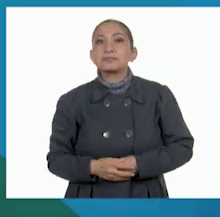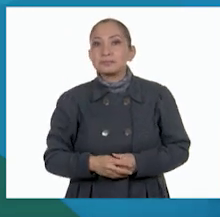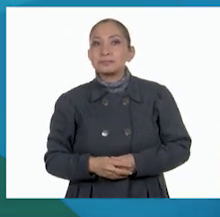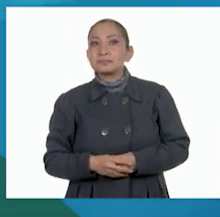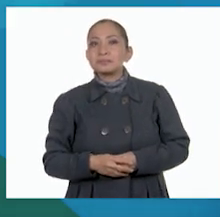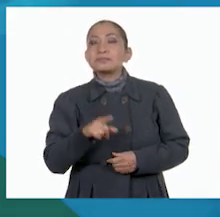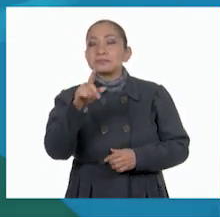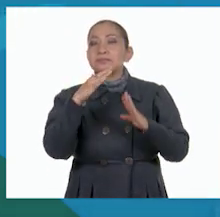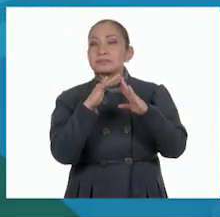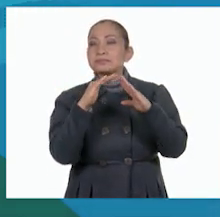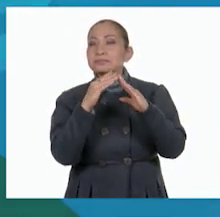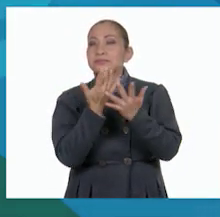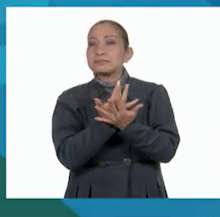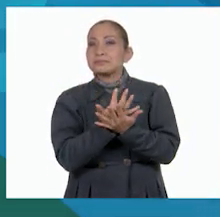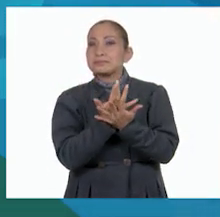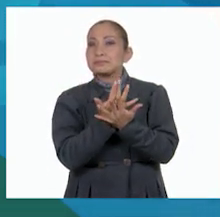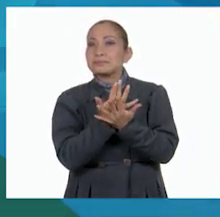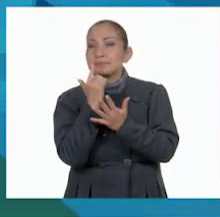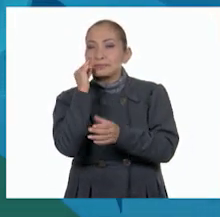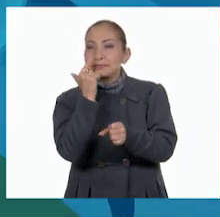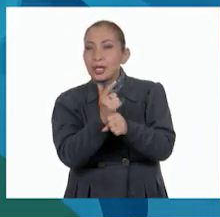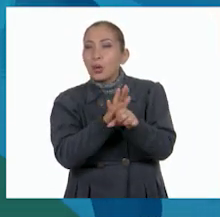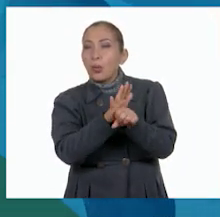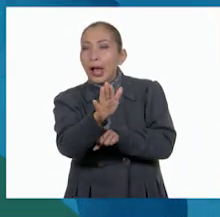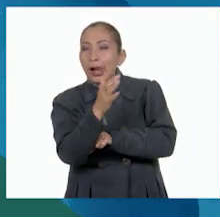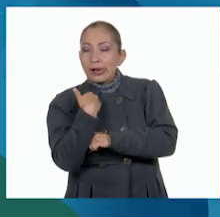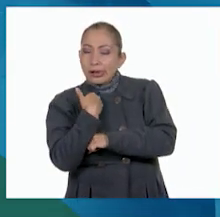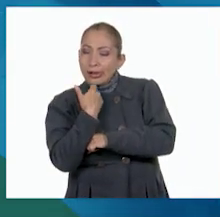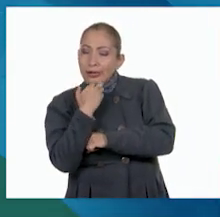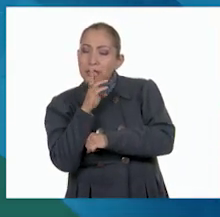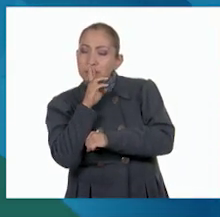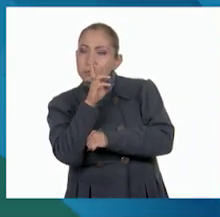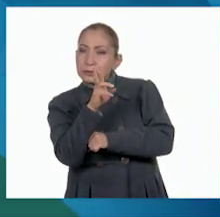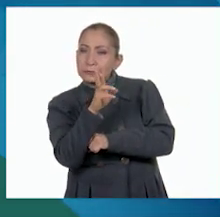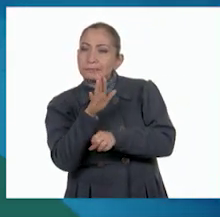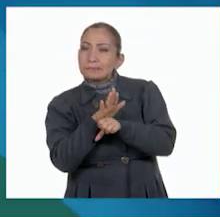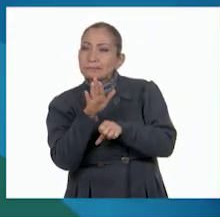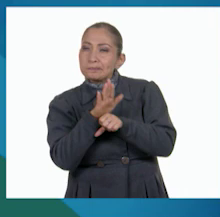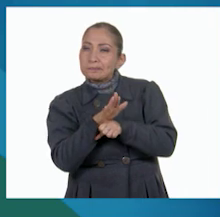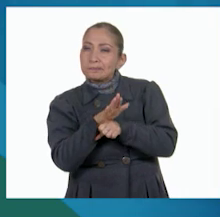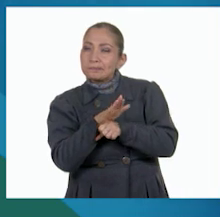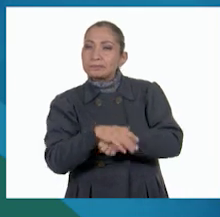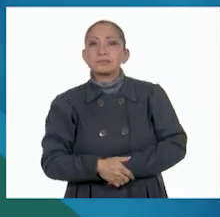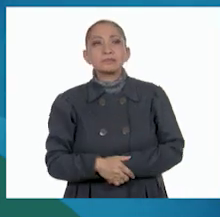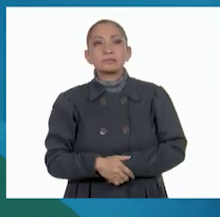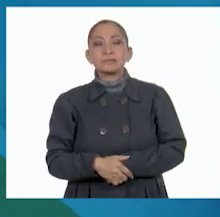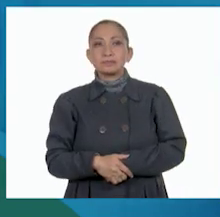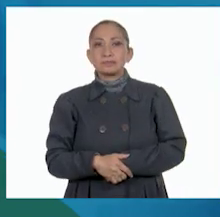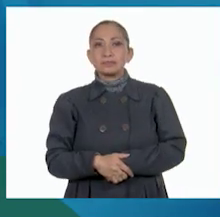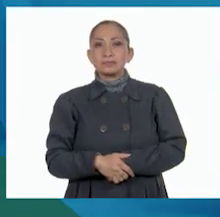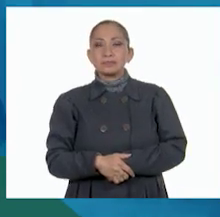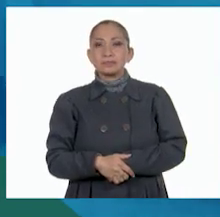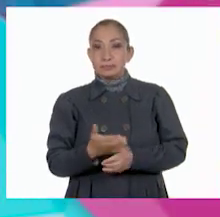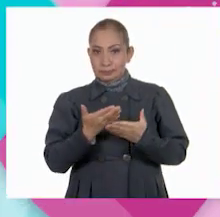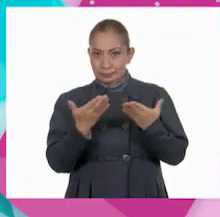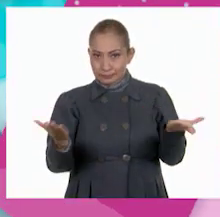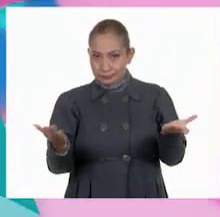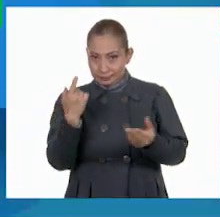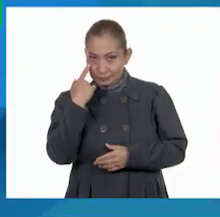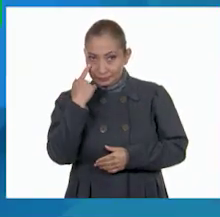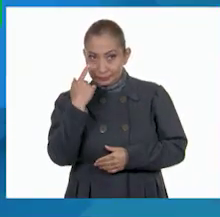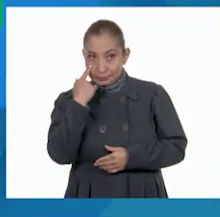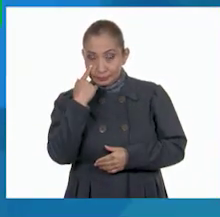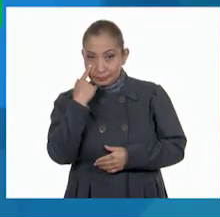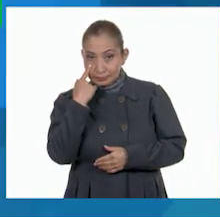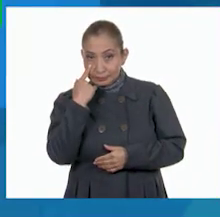esperar ahí en casita para que puedan identificar cuál puede ser la respuesta. Y ahora sí,